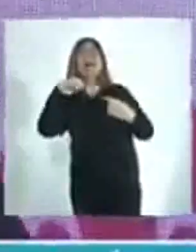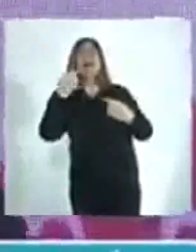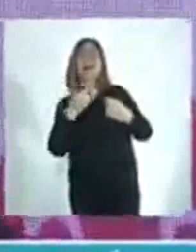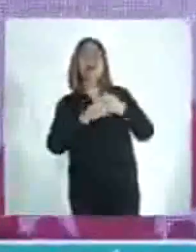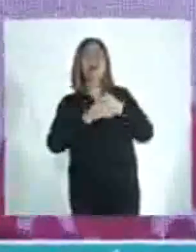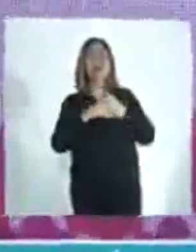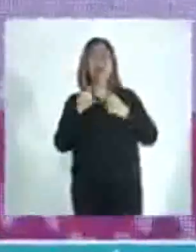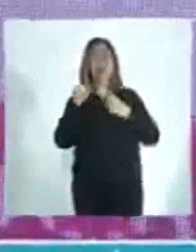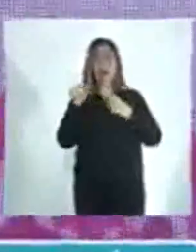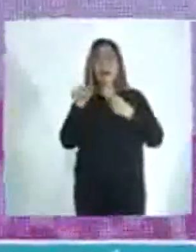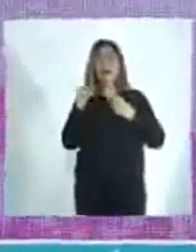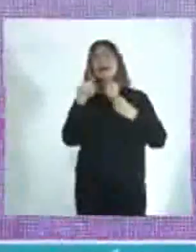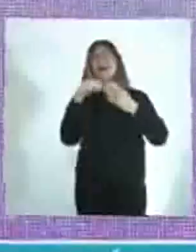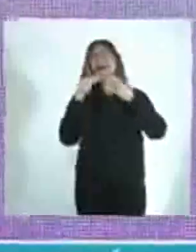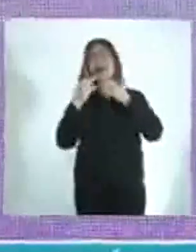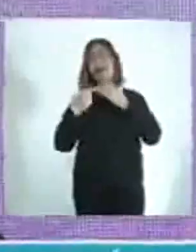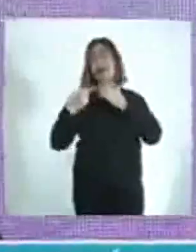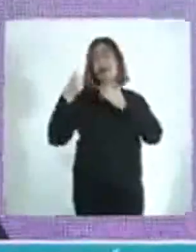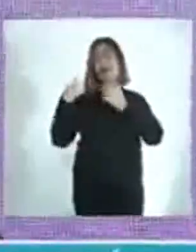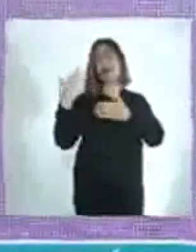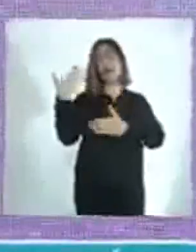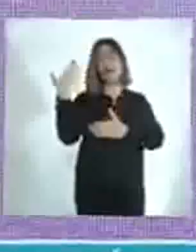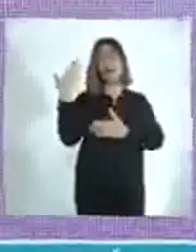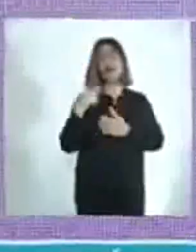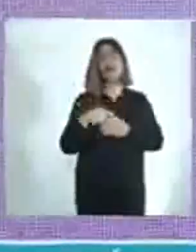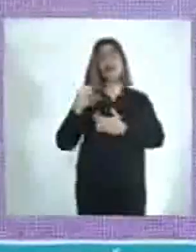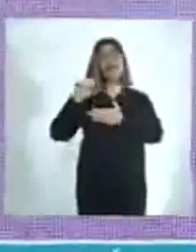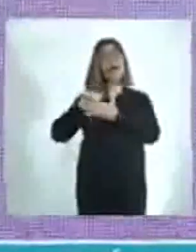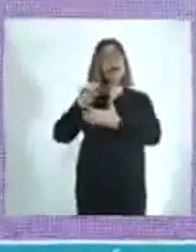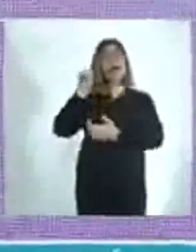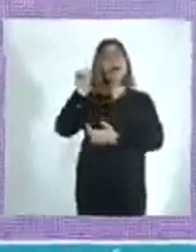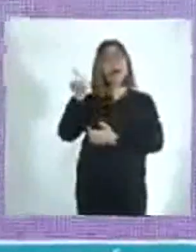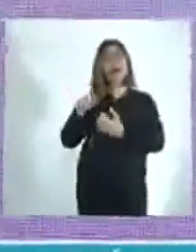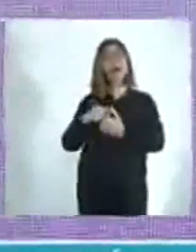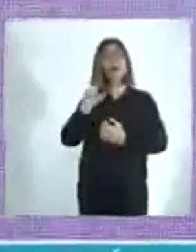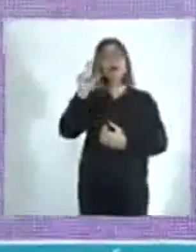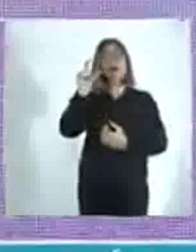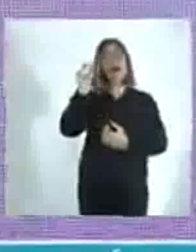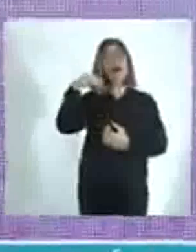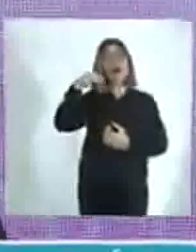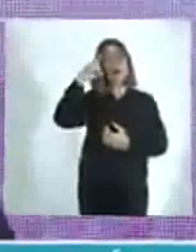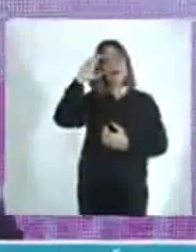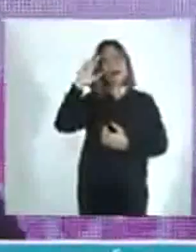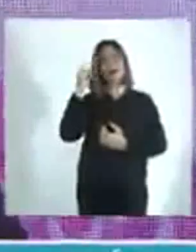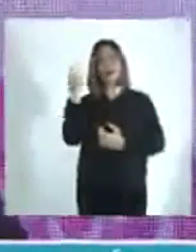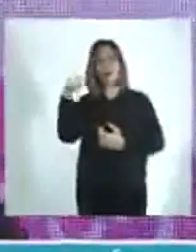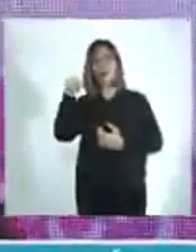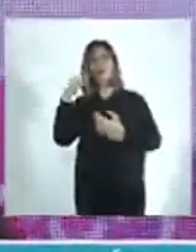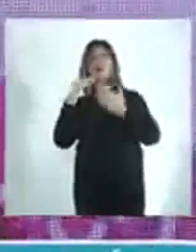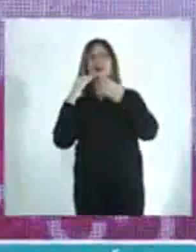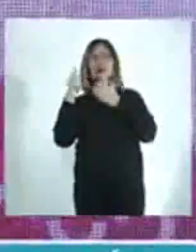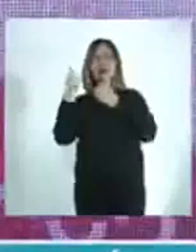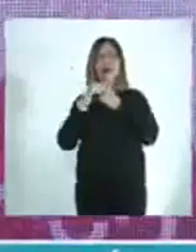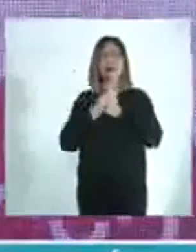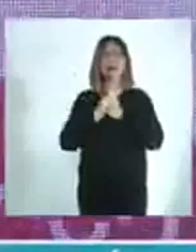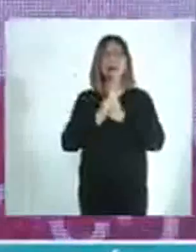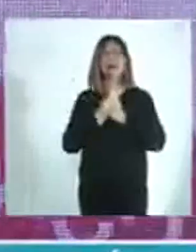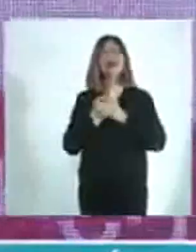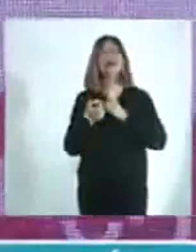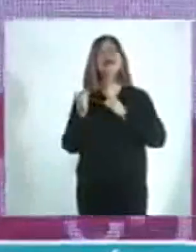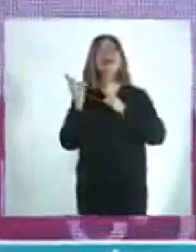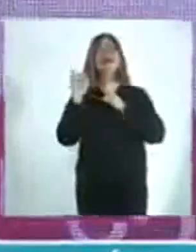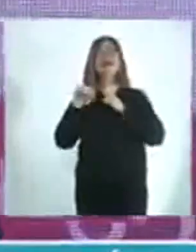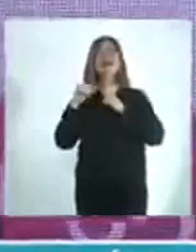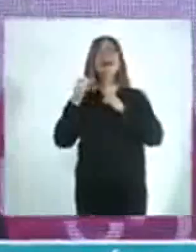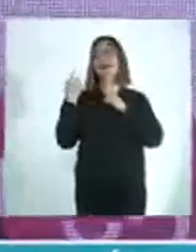ayer. Mandamos un saludo para él, que desde Camerún estuvo transmitiendo su disertación. Y por último teníamos a Raúl Cadillo